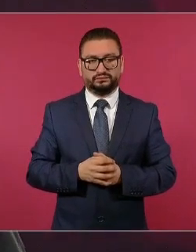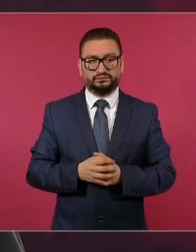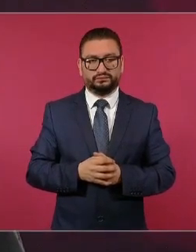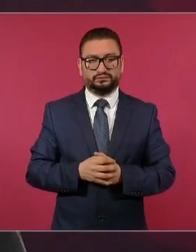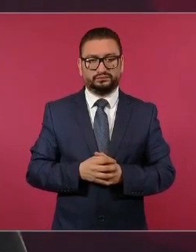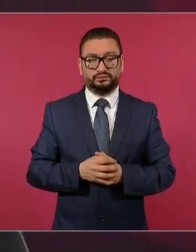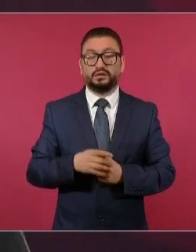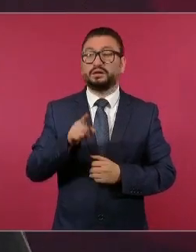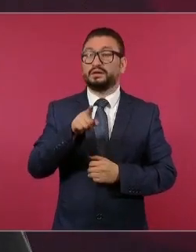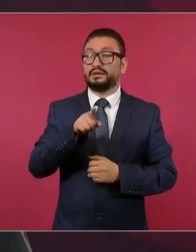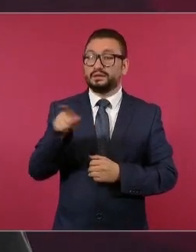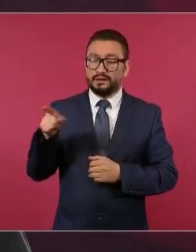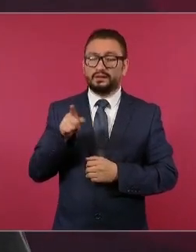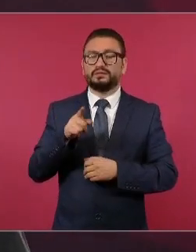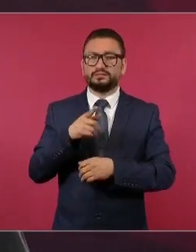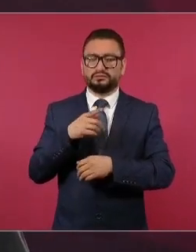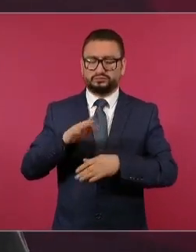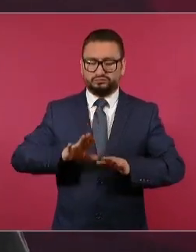Y son honestos,